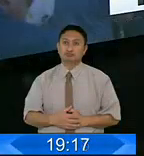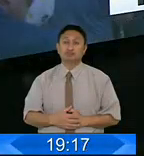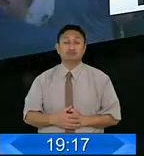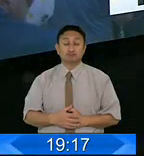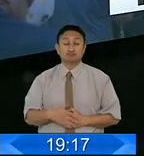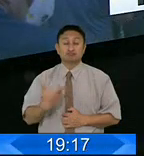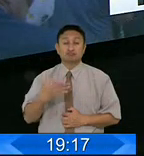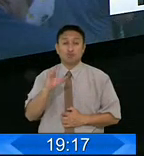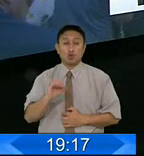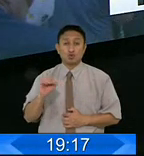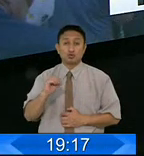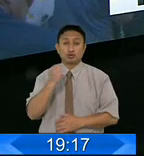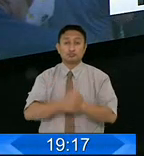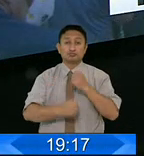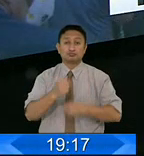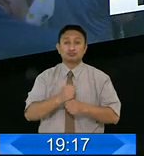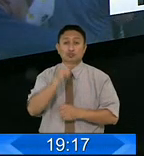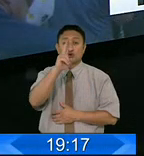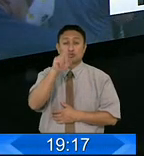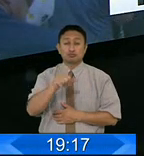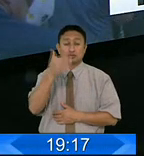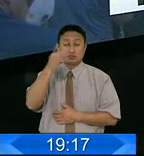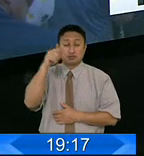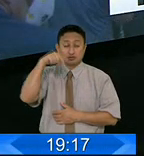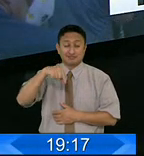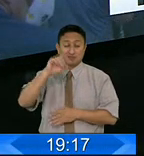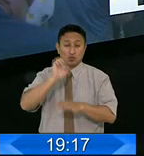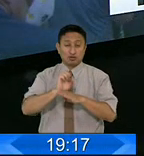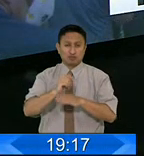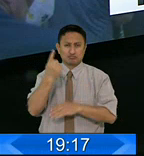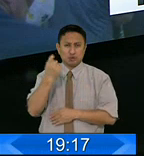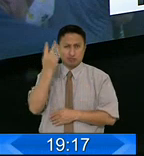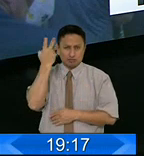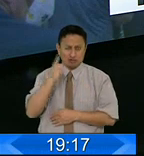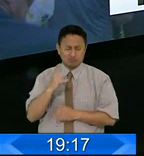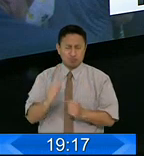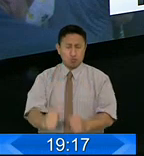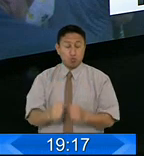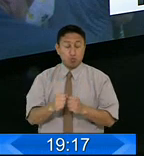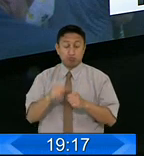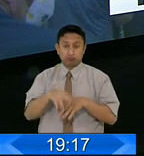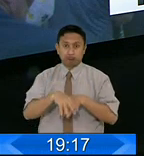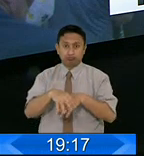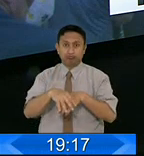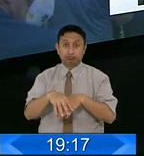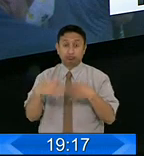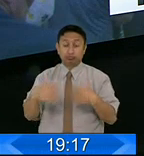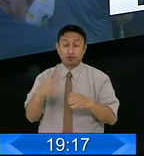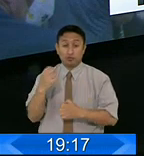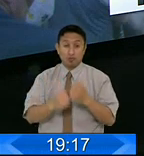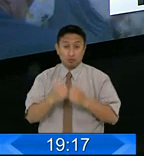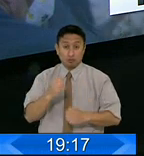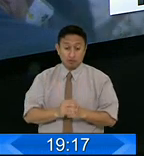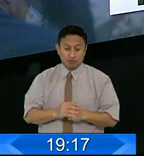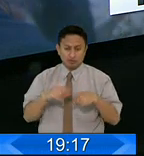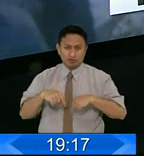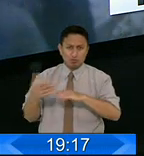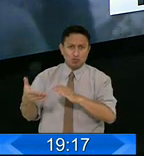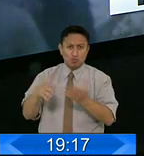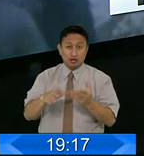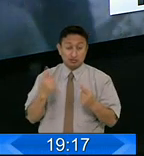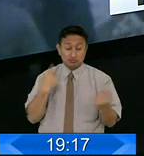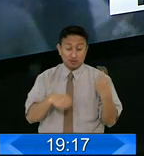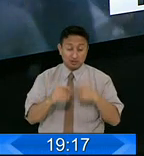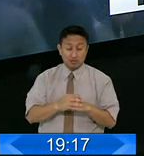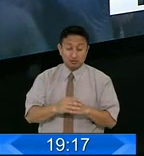En octubre de 2019, Ecuador vivió 11 días de intensas protestas marcadas por hechos vandálicos que dejaron muertos, heridos,